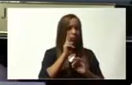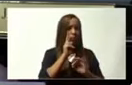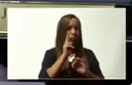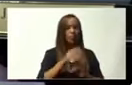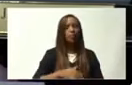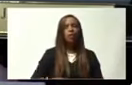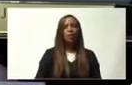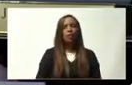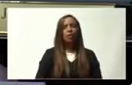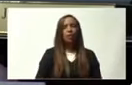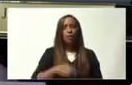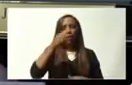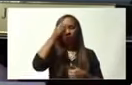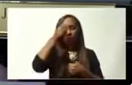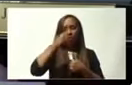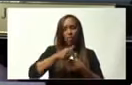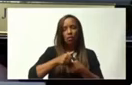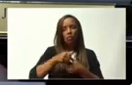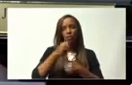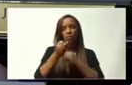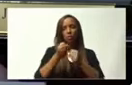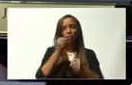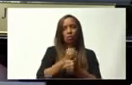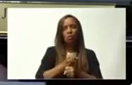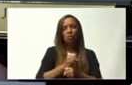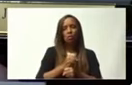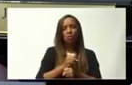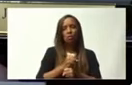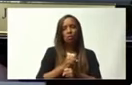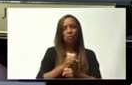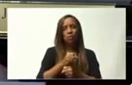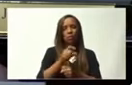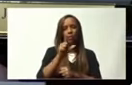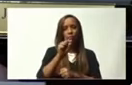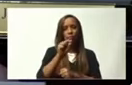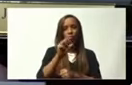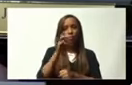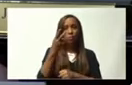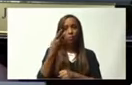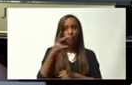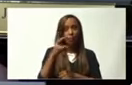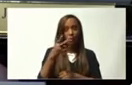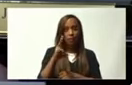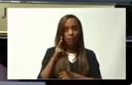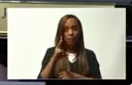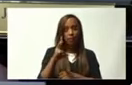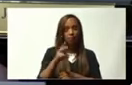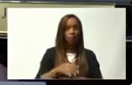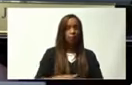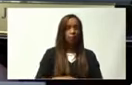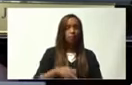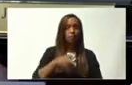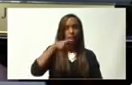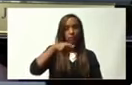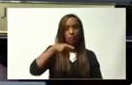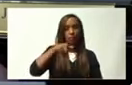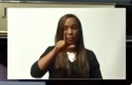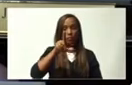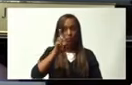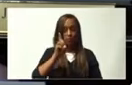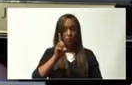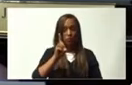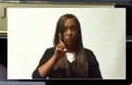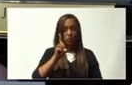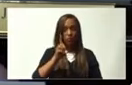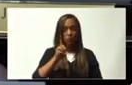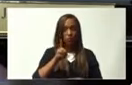el PLD tomó 32 millones de dólares de préstamo. Y había un producto interno bruto de 85